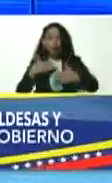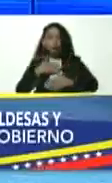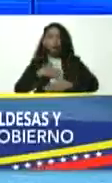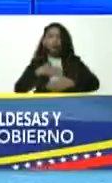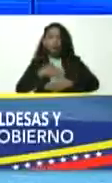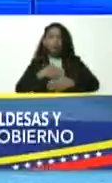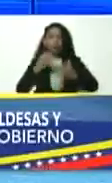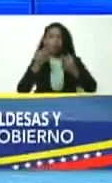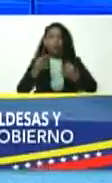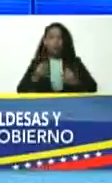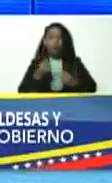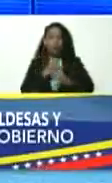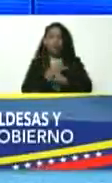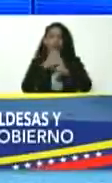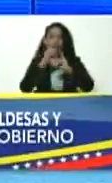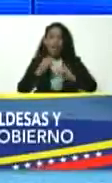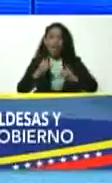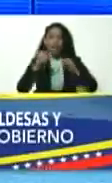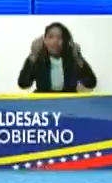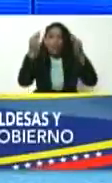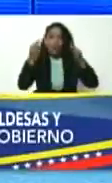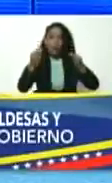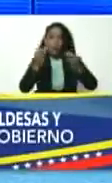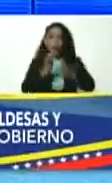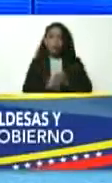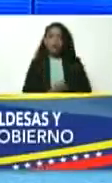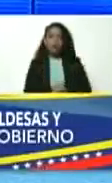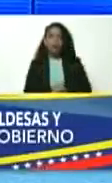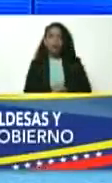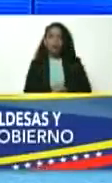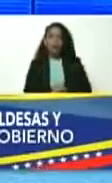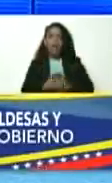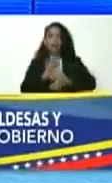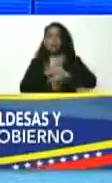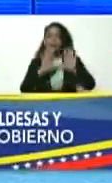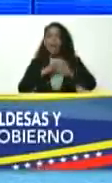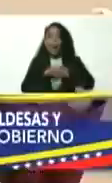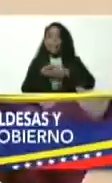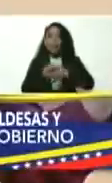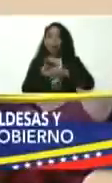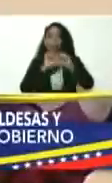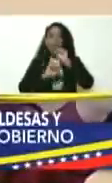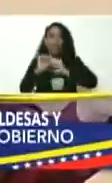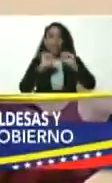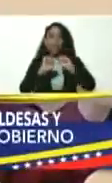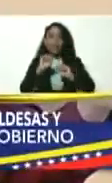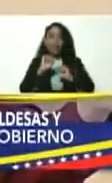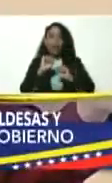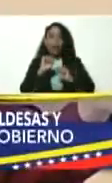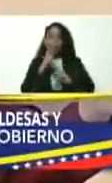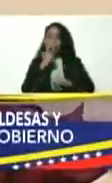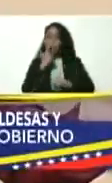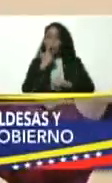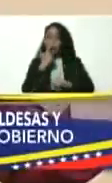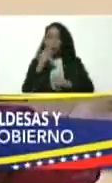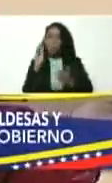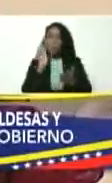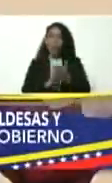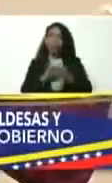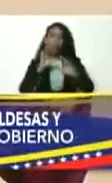feliz segura ya el ministro de defensa vladimir padrino lópez ha entablado